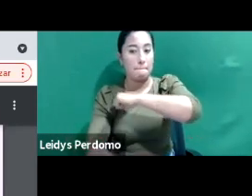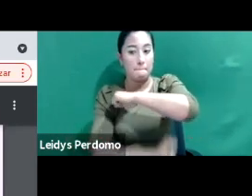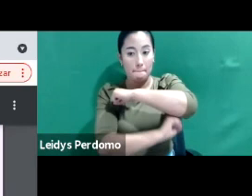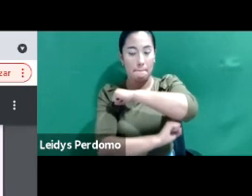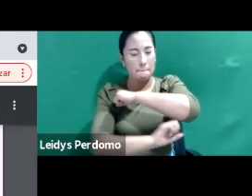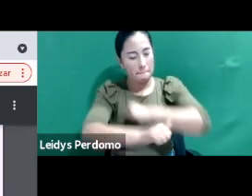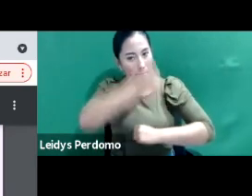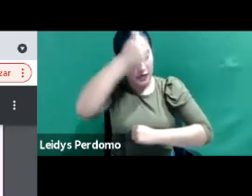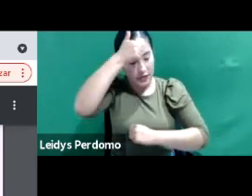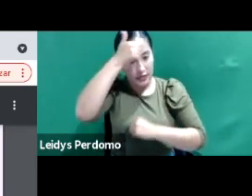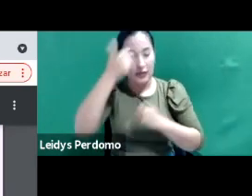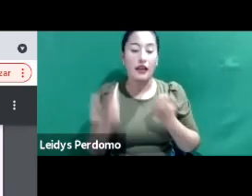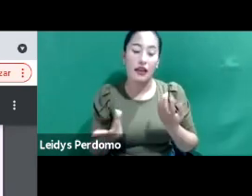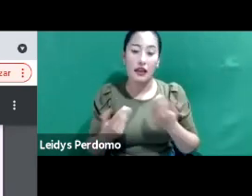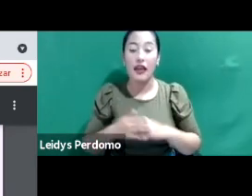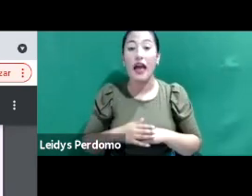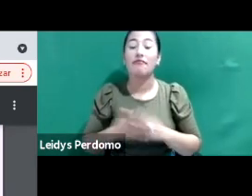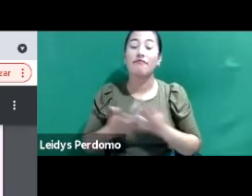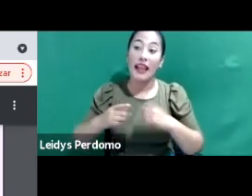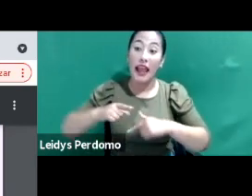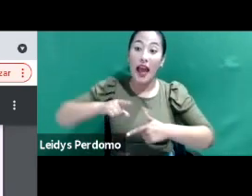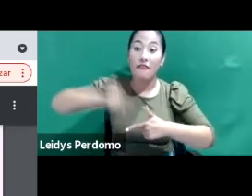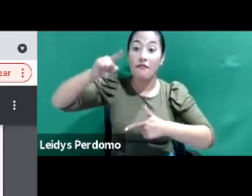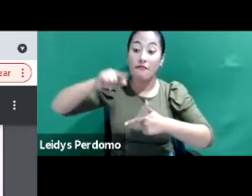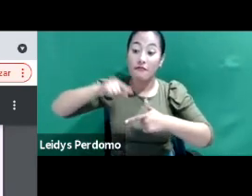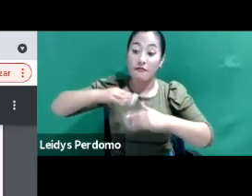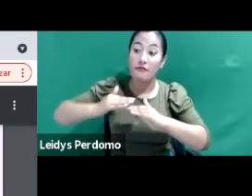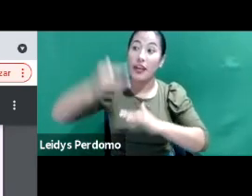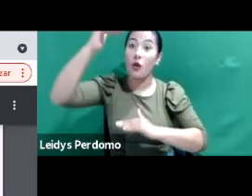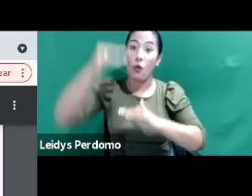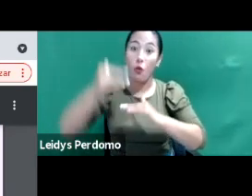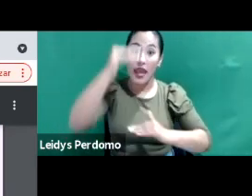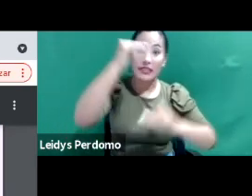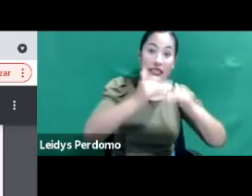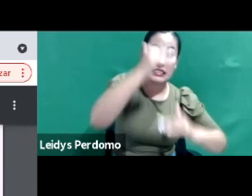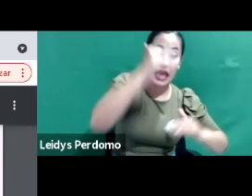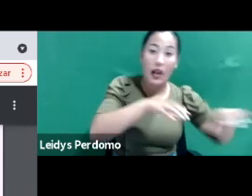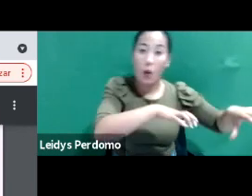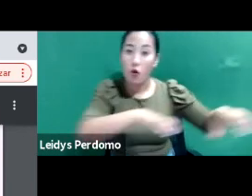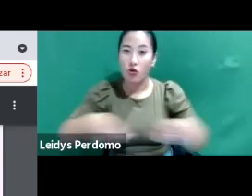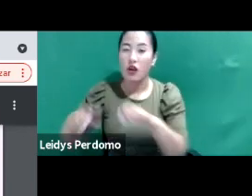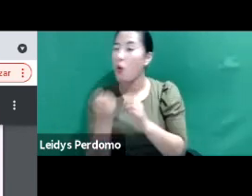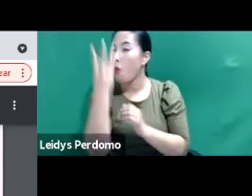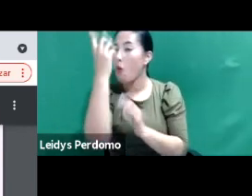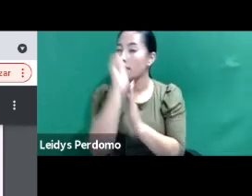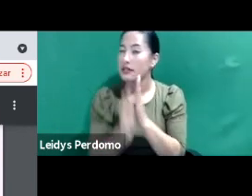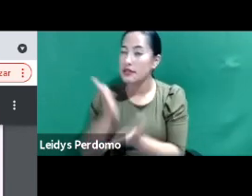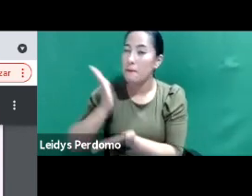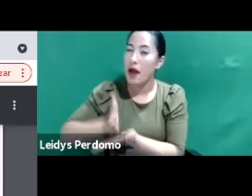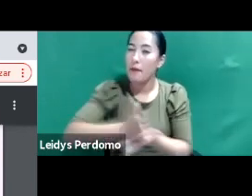medición de la frecuencia, de la intensidad, de la duración, de las topografías de comportamiento que identifiquemos vamos a